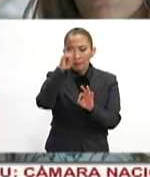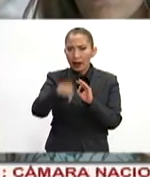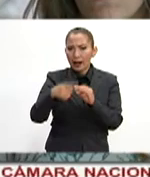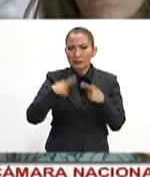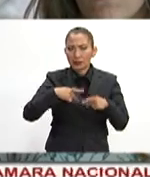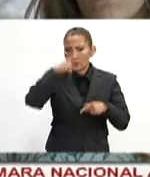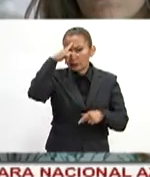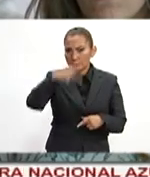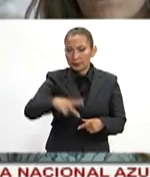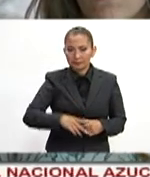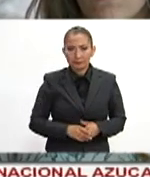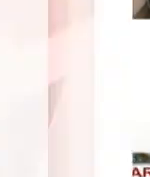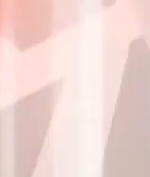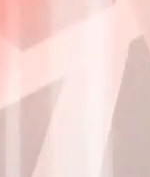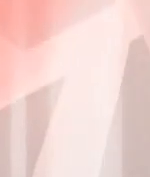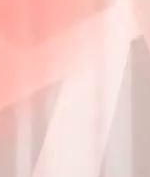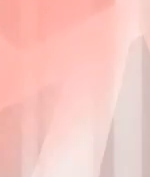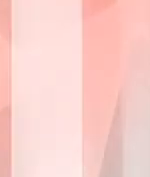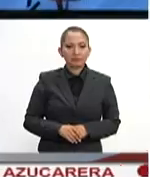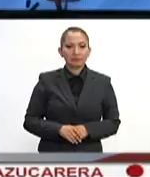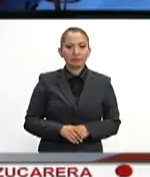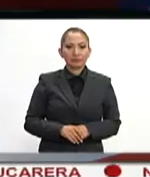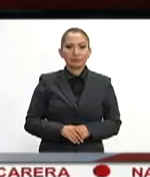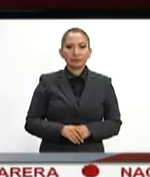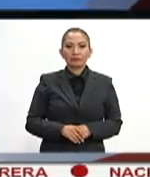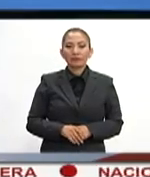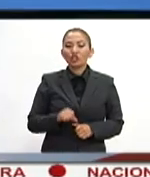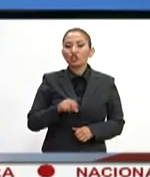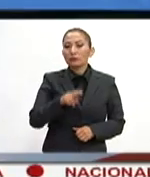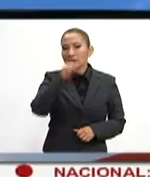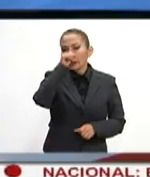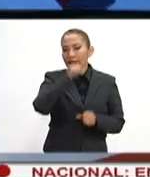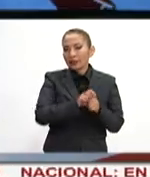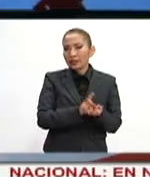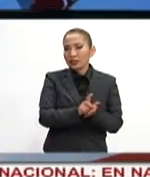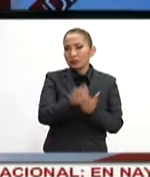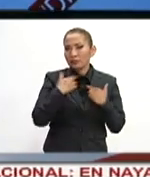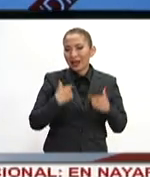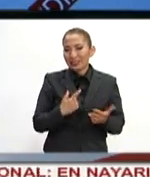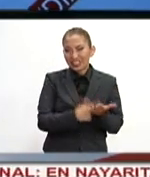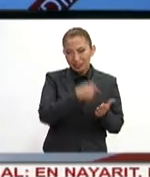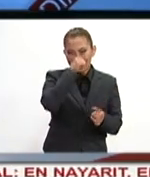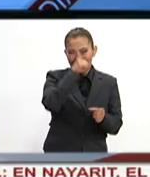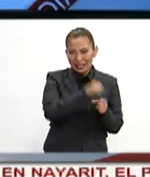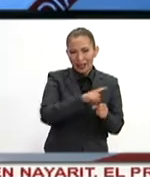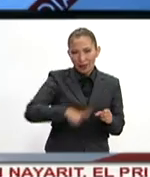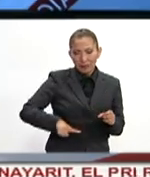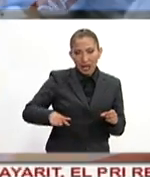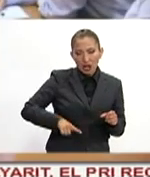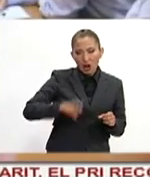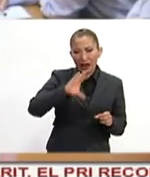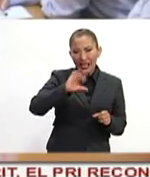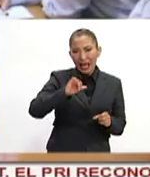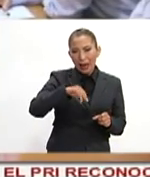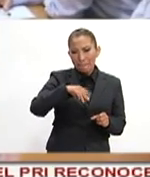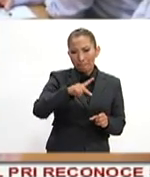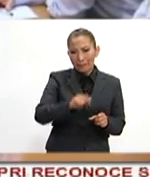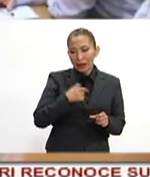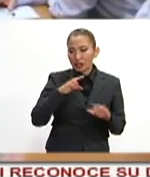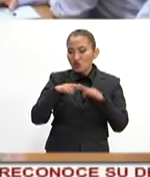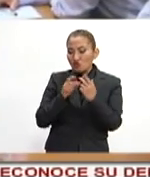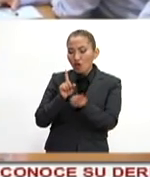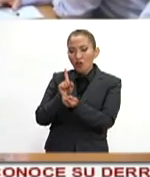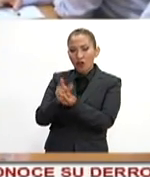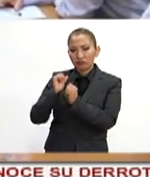los mexicanos. El subsecretario de Derechos Humanos de la Secretaría de Gobernación, Roberto Campas Cifrián, se reunió